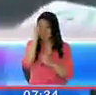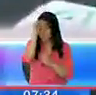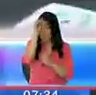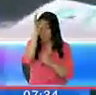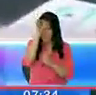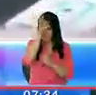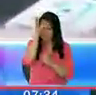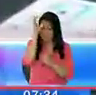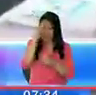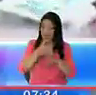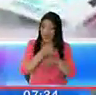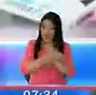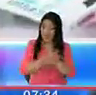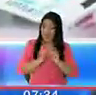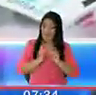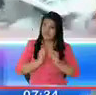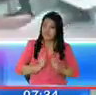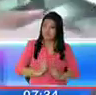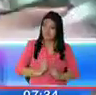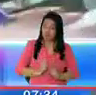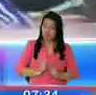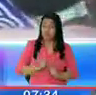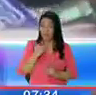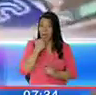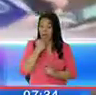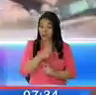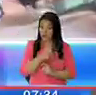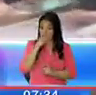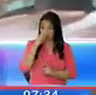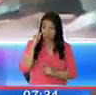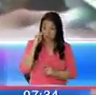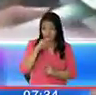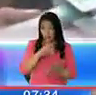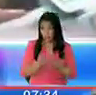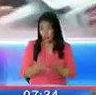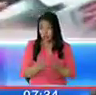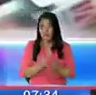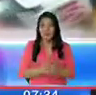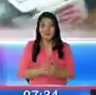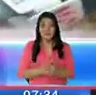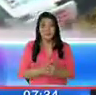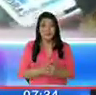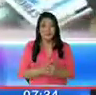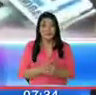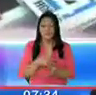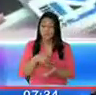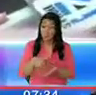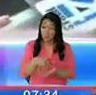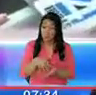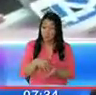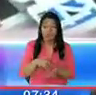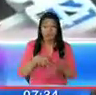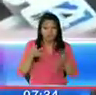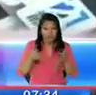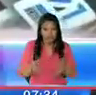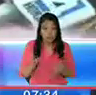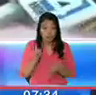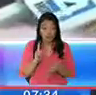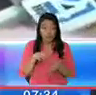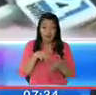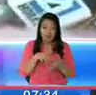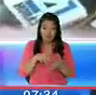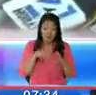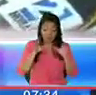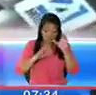estudios de una infección meningococcémica, por el bacterio meningococo. Es un caso sospechoso, no está confirmado por estudios de laboratorio